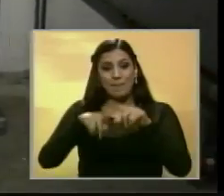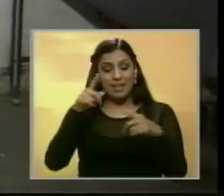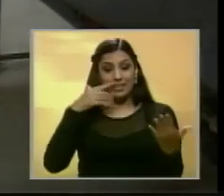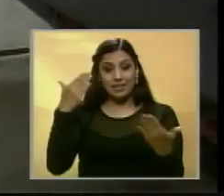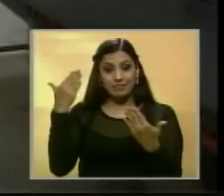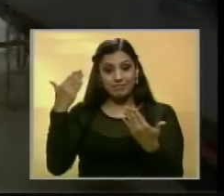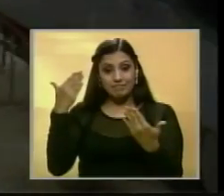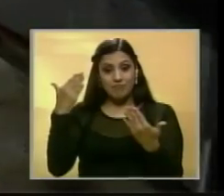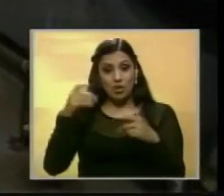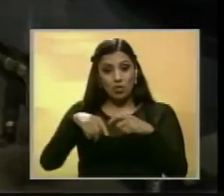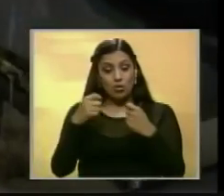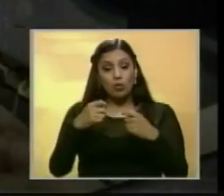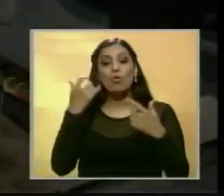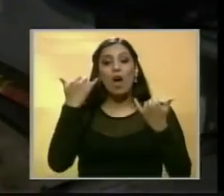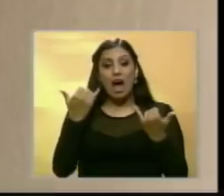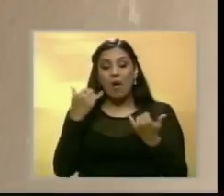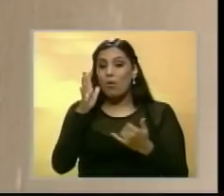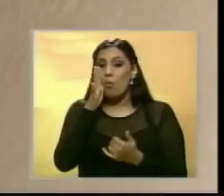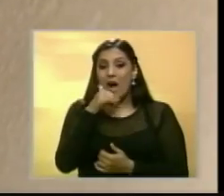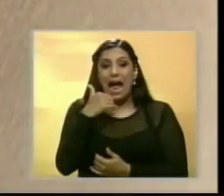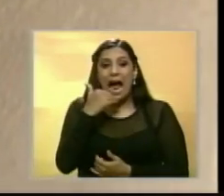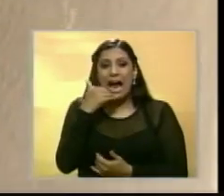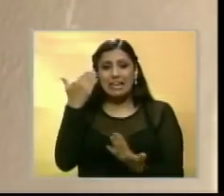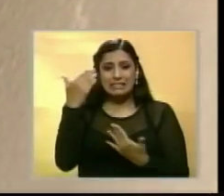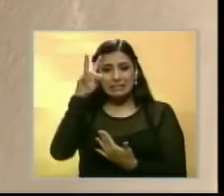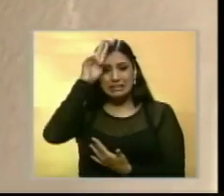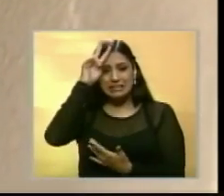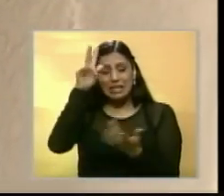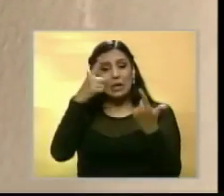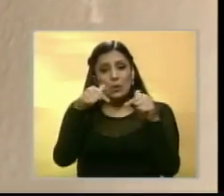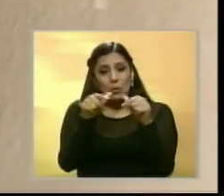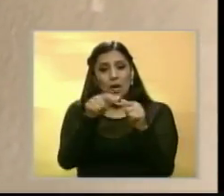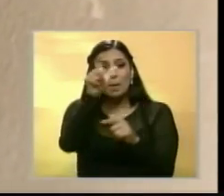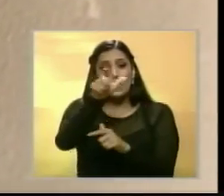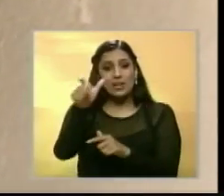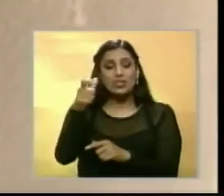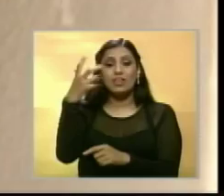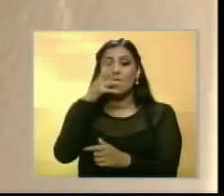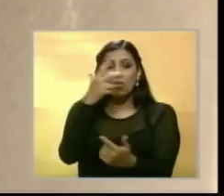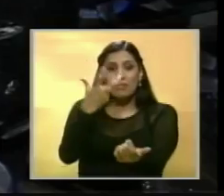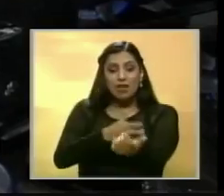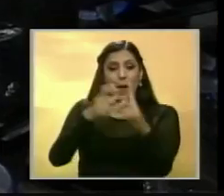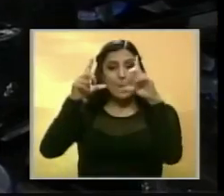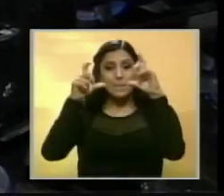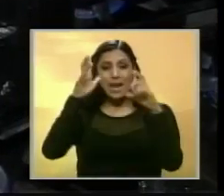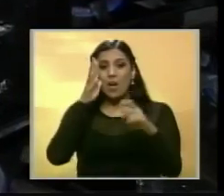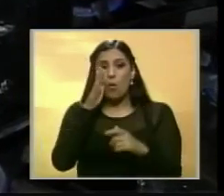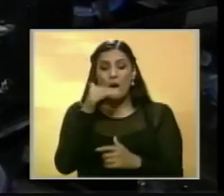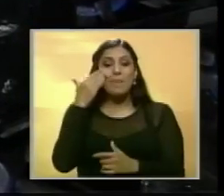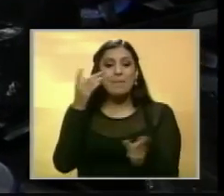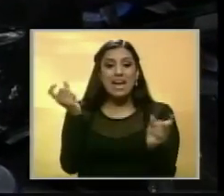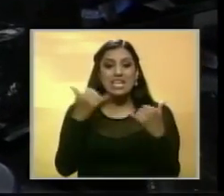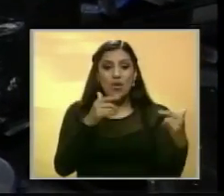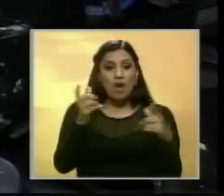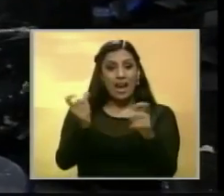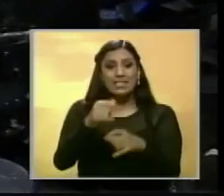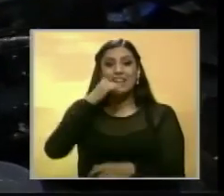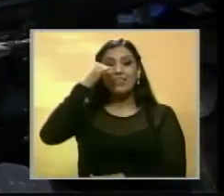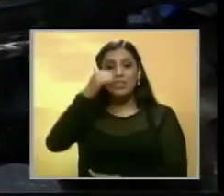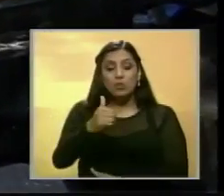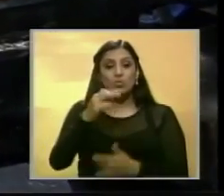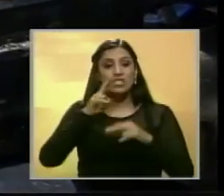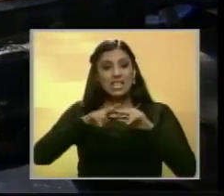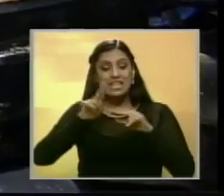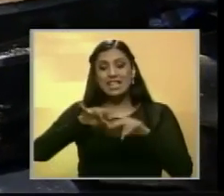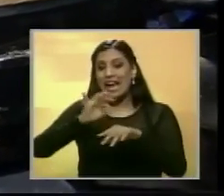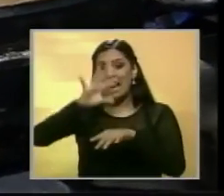equipos y medicamentos. Aseguran que no se hacen las cardiovasculares y las madres de pacientes, sobre todo oncológicos, denuncian que los niños